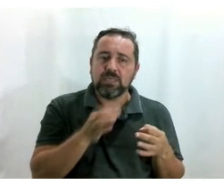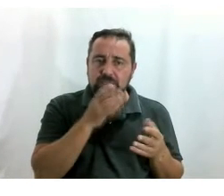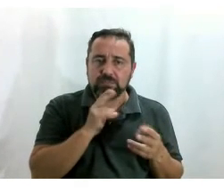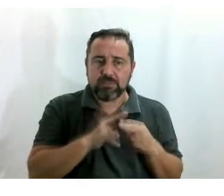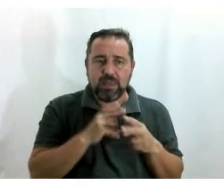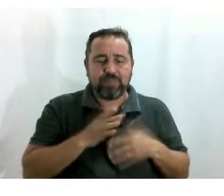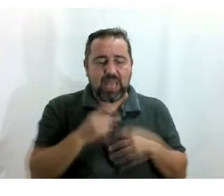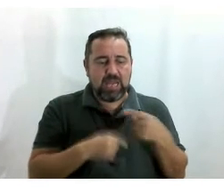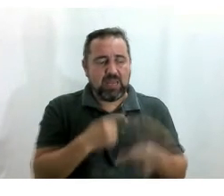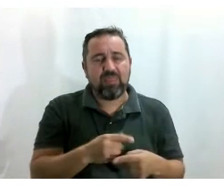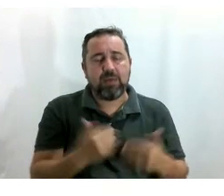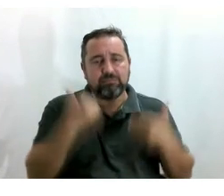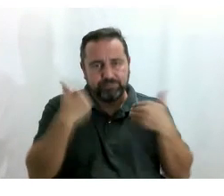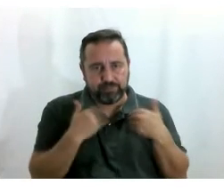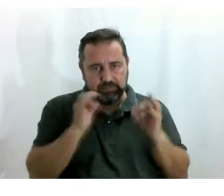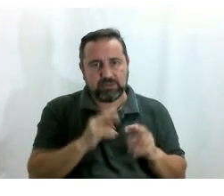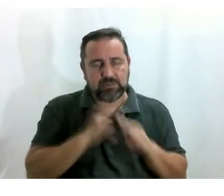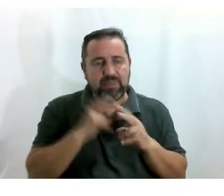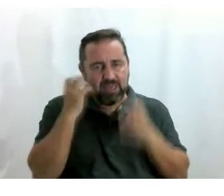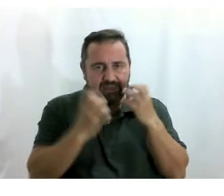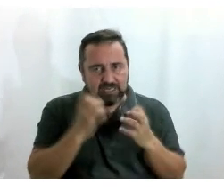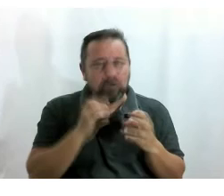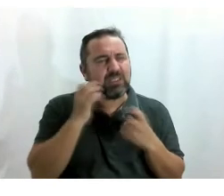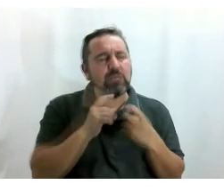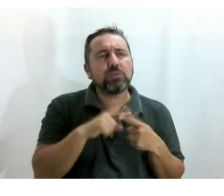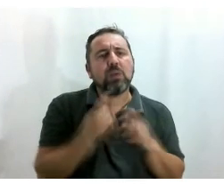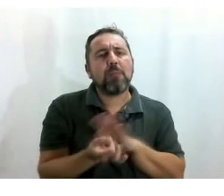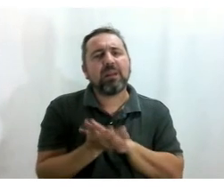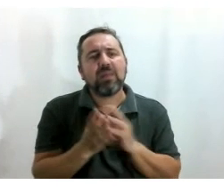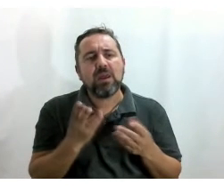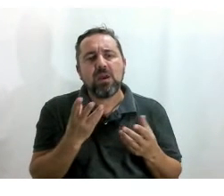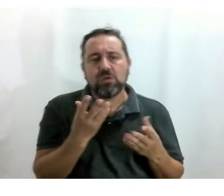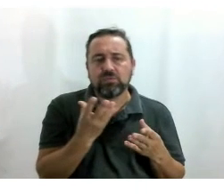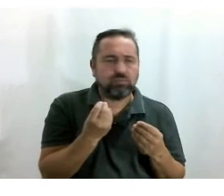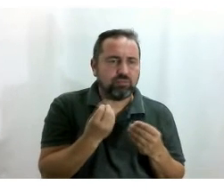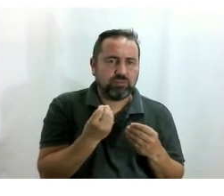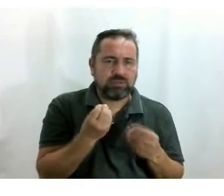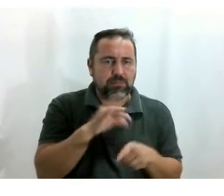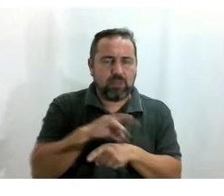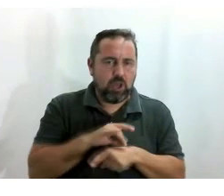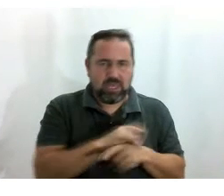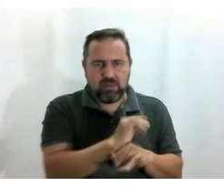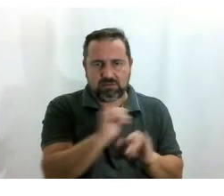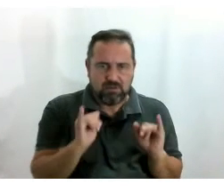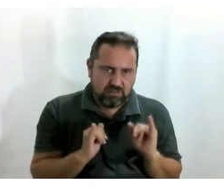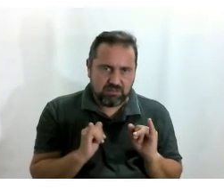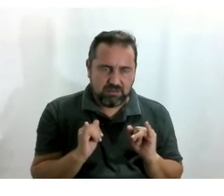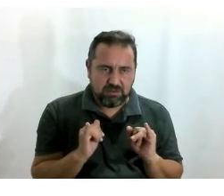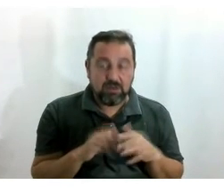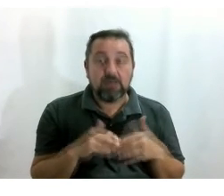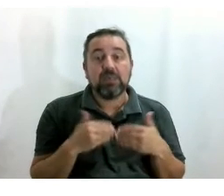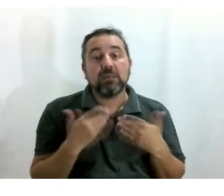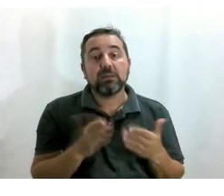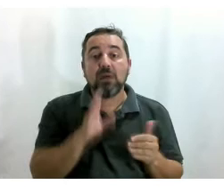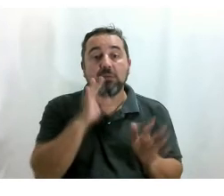mendeliana sea responsable de tinnitus, y además tinnitus aparece en muchísimas patologías. Y respecto a lo que